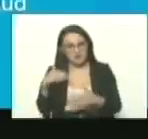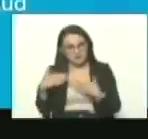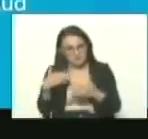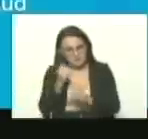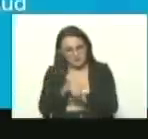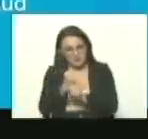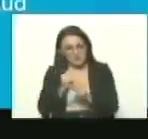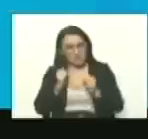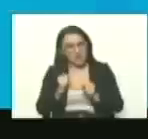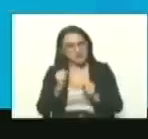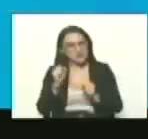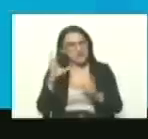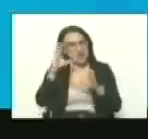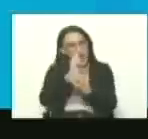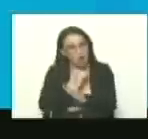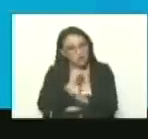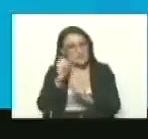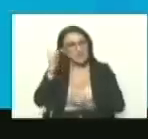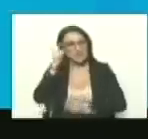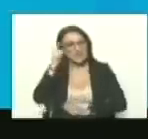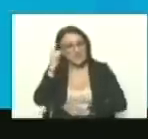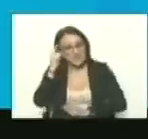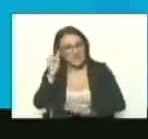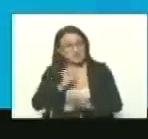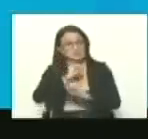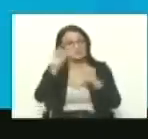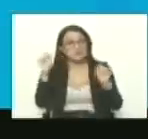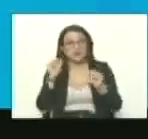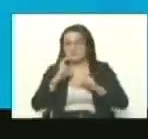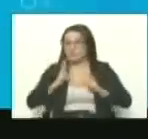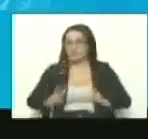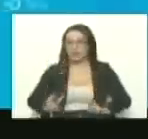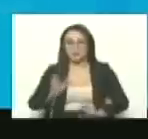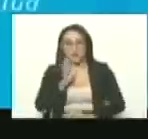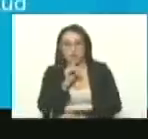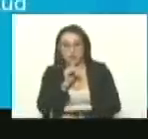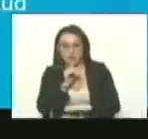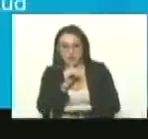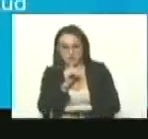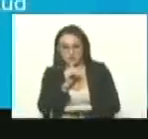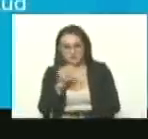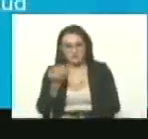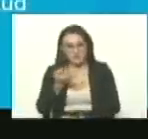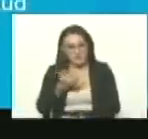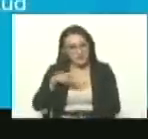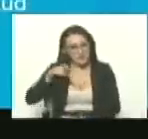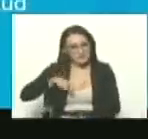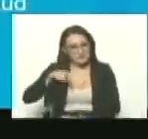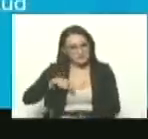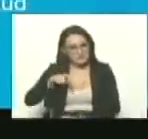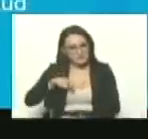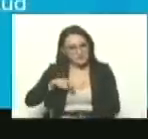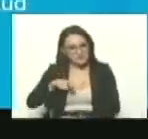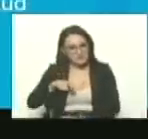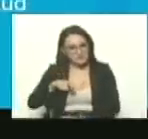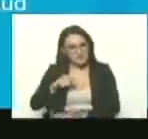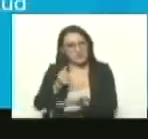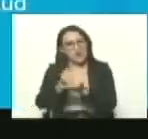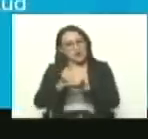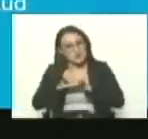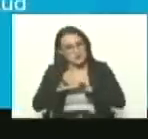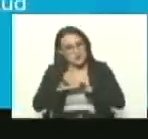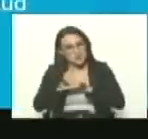fuerte, día, noche, no descansamos, mi presidente. De verdad necesitamos que también nos ayude con